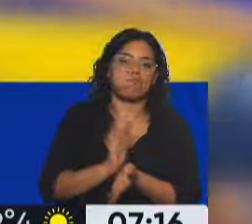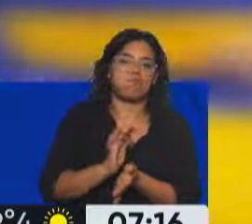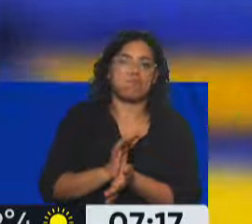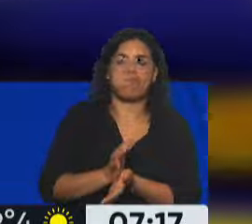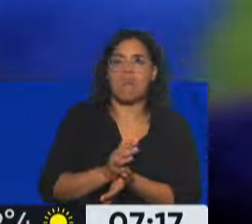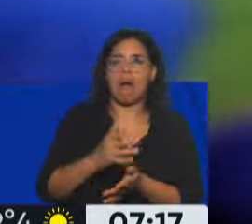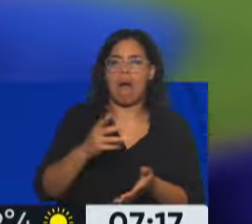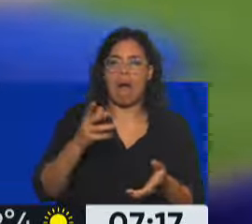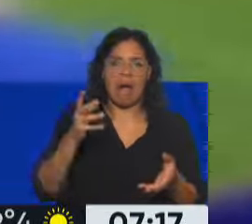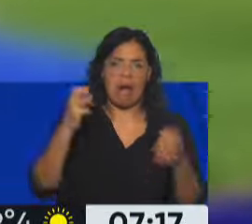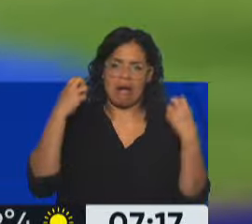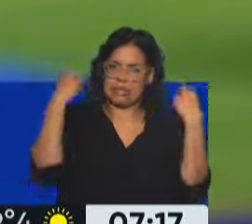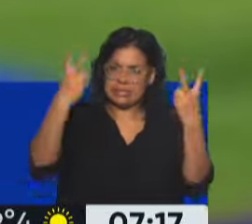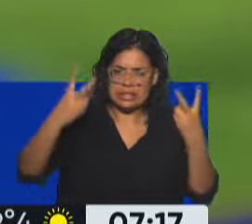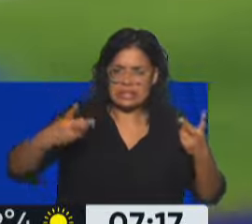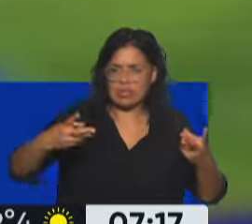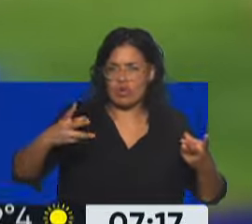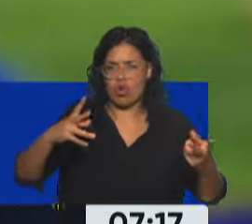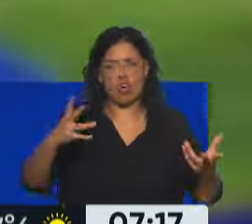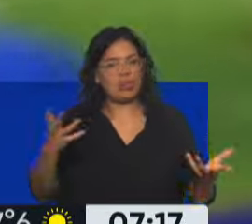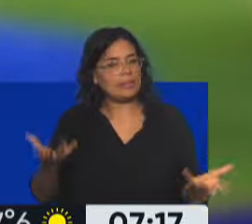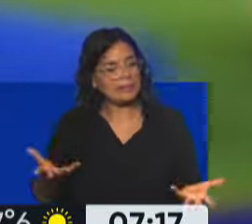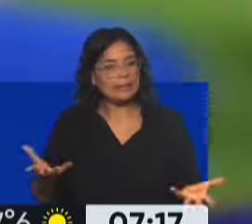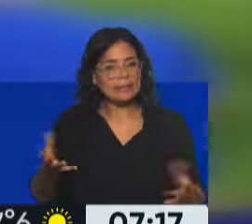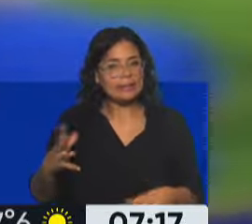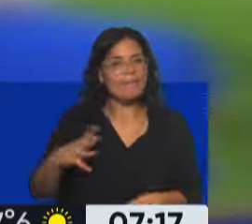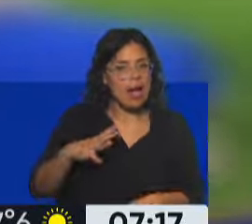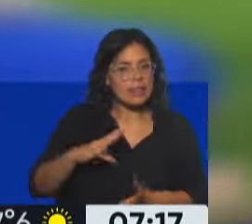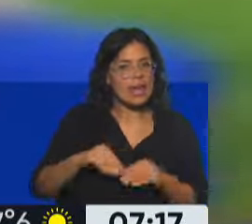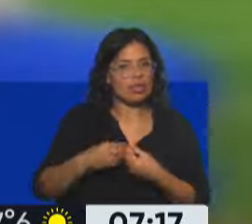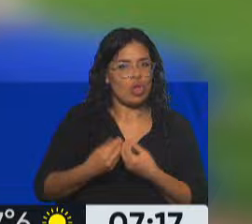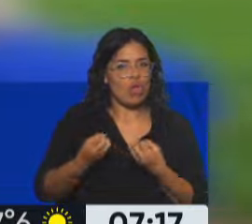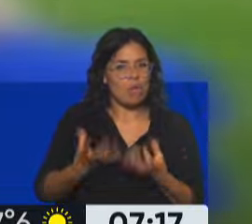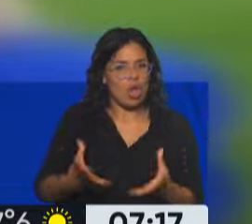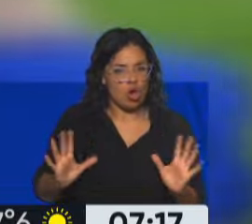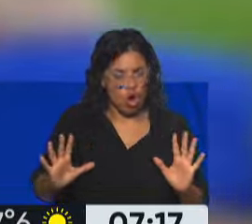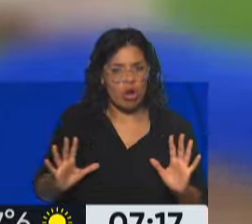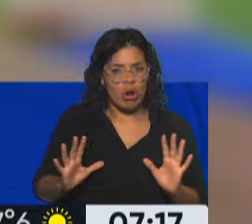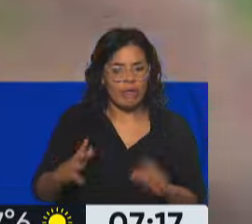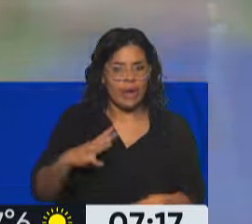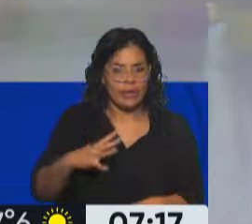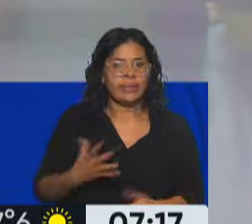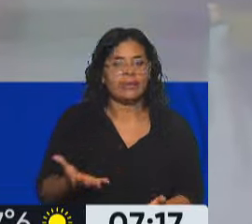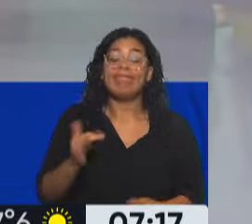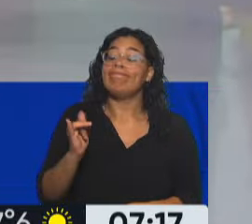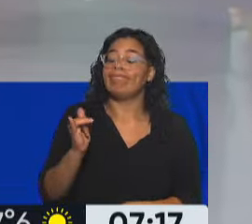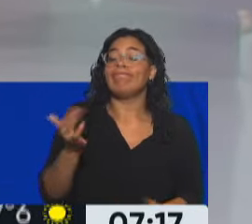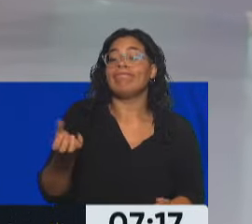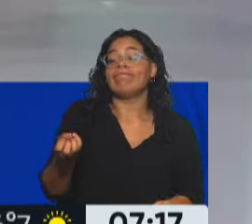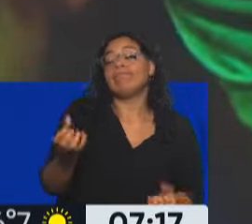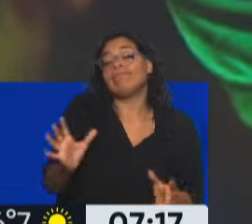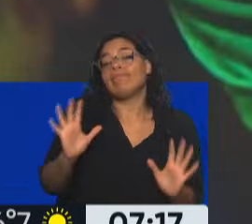pero bueno, el tema de la falta de resultados... hubo otros partidos de Boca mucho más apáticos. Un año, sí, es verdad, es una realidad. Pero esto se le